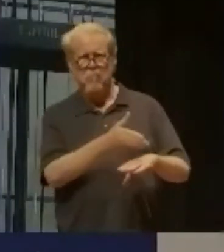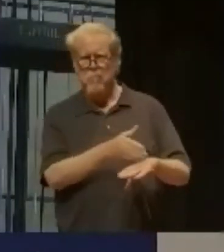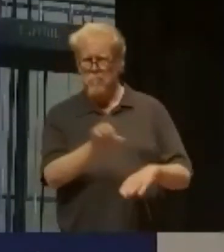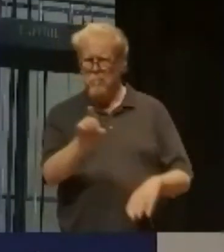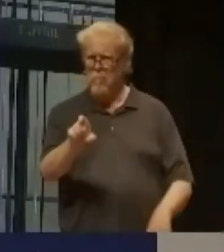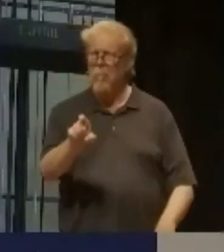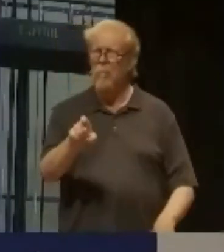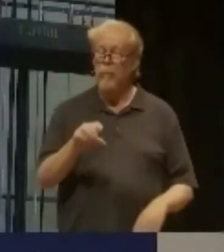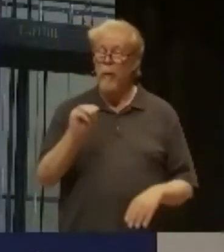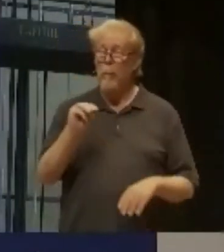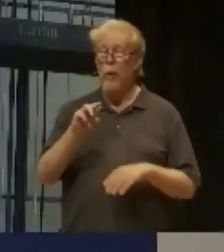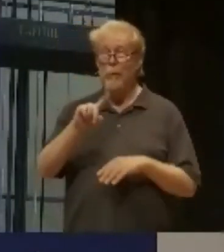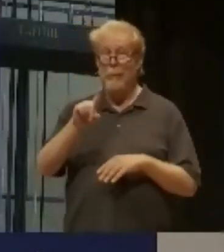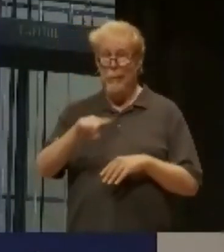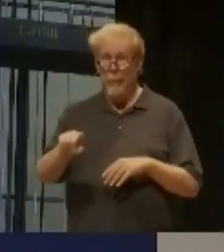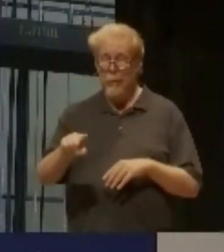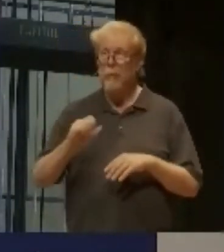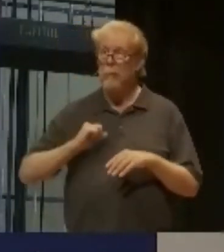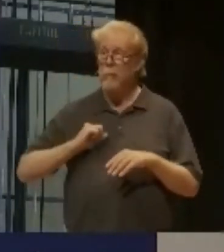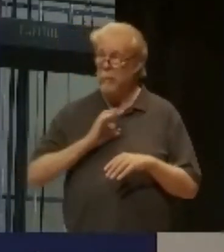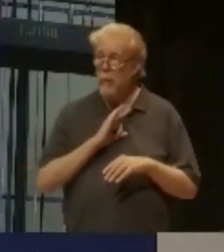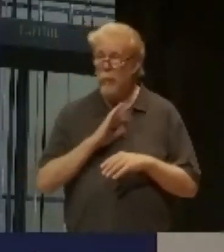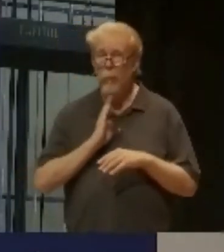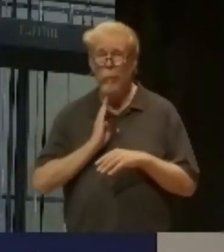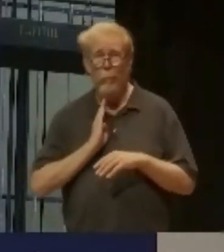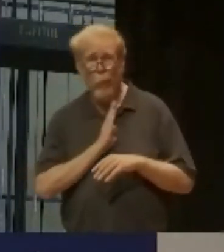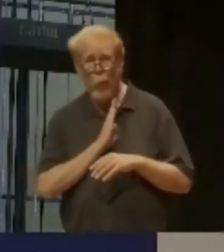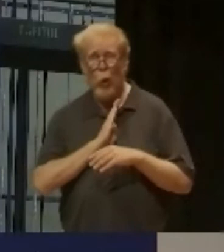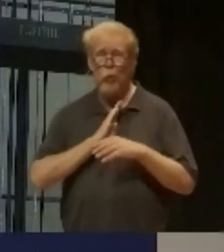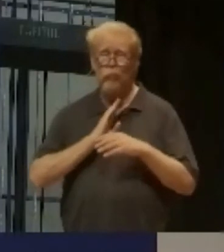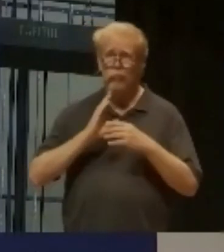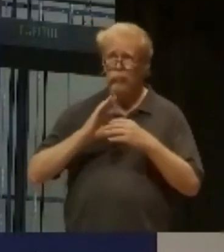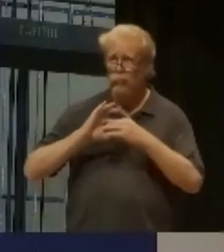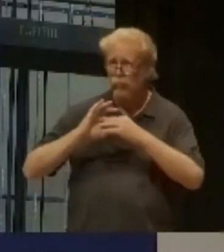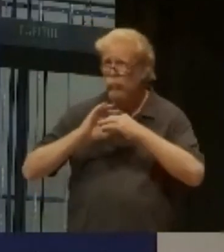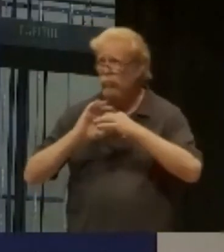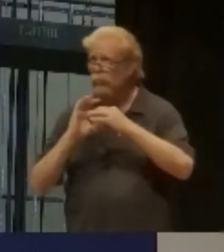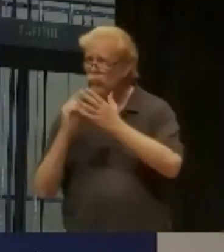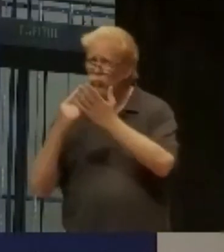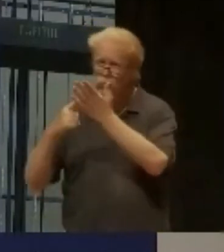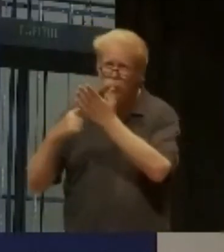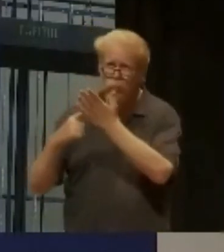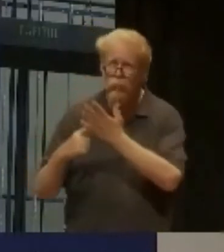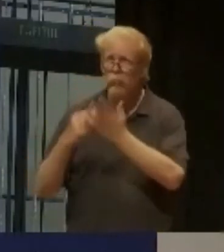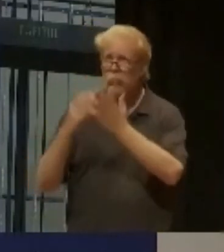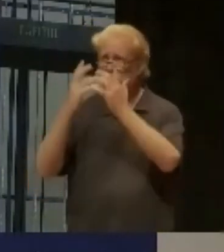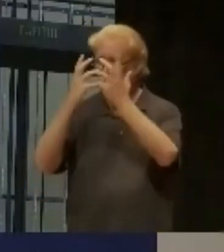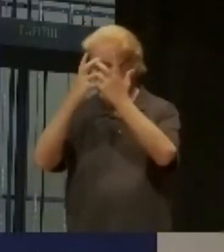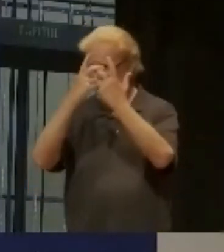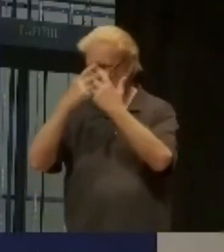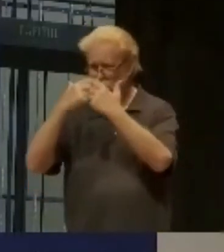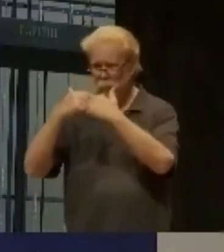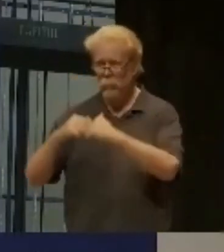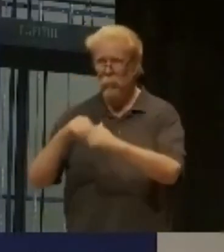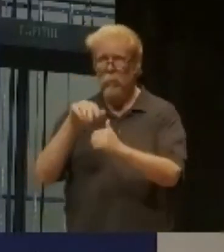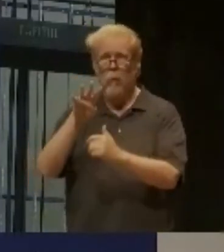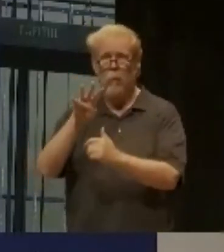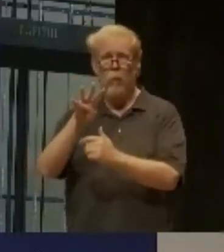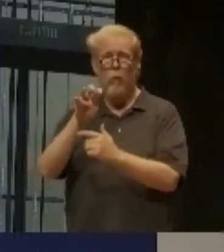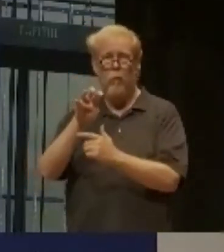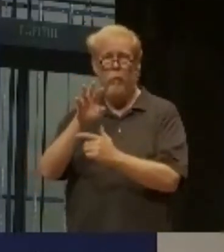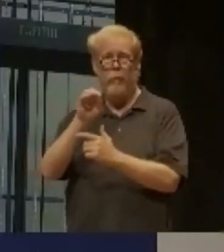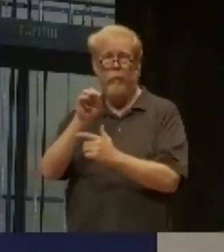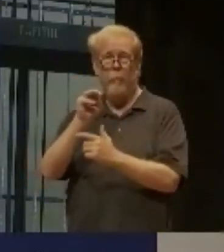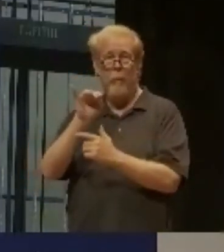necesitaba muchísimas mejoras. El señor Martínez, su personal y la junta directiva trabajaron en conjunto para proponer un bono